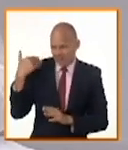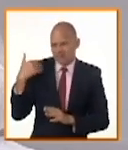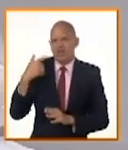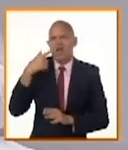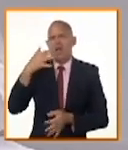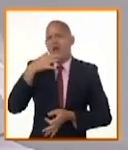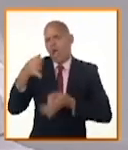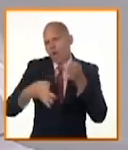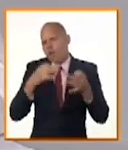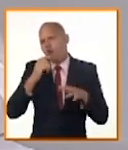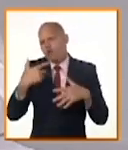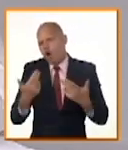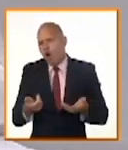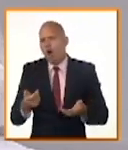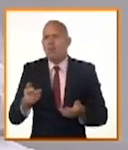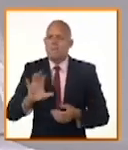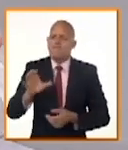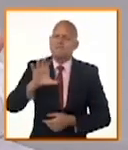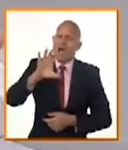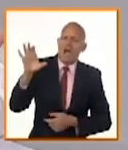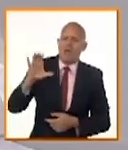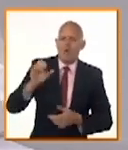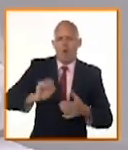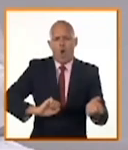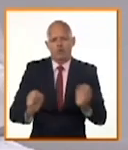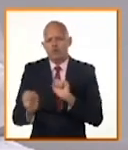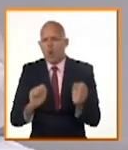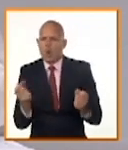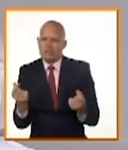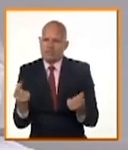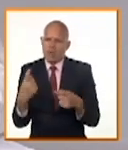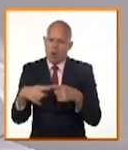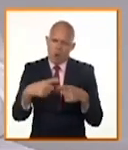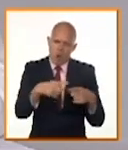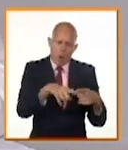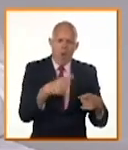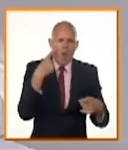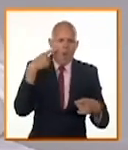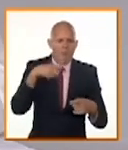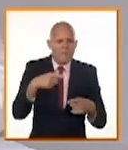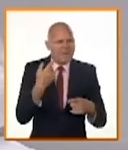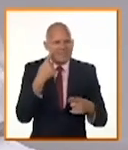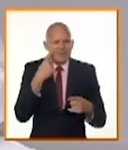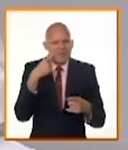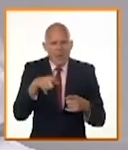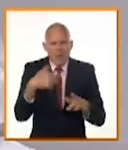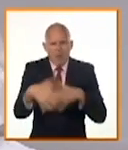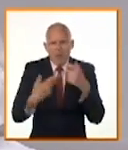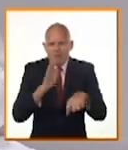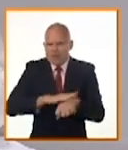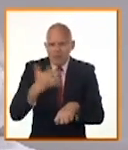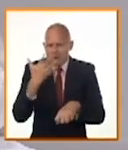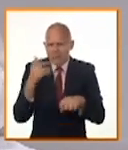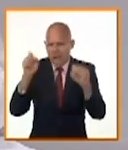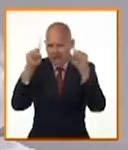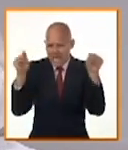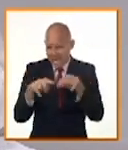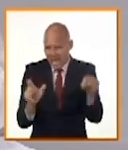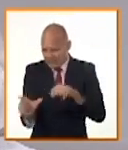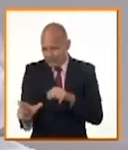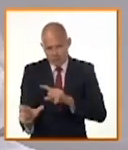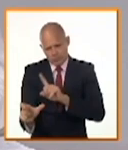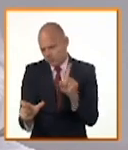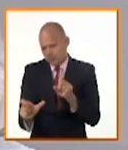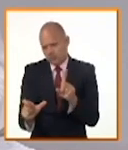necesitamos Que responda a otros parámetros de calidad del servicio necesitamos que funcione correctamente pero no es el eje de la bancarización